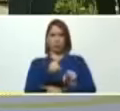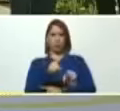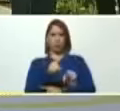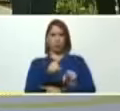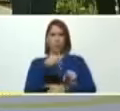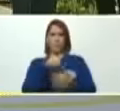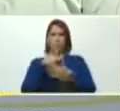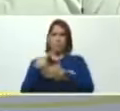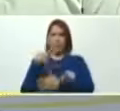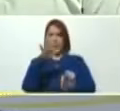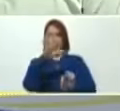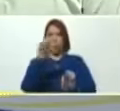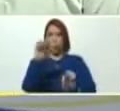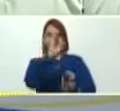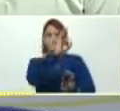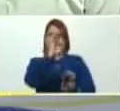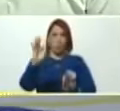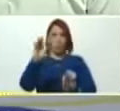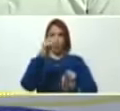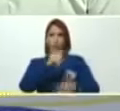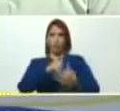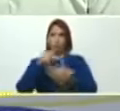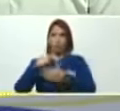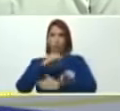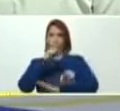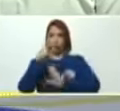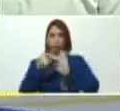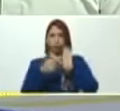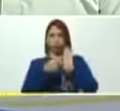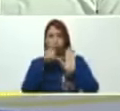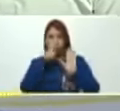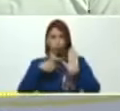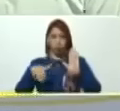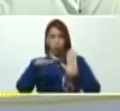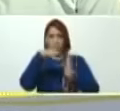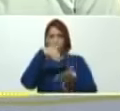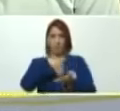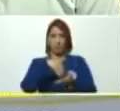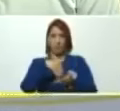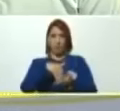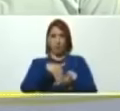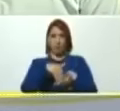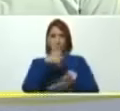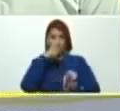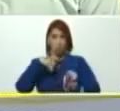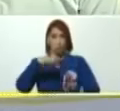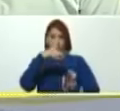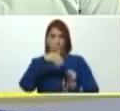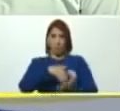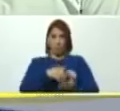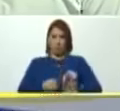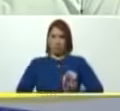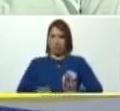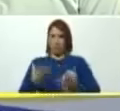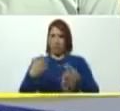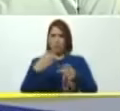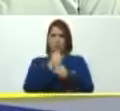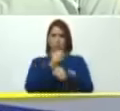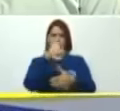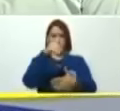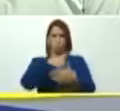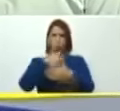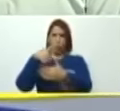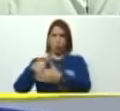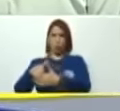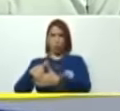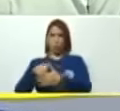el 50% de los votos en Miranda. El pueblo de Miranda te dio un voto de confianza,